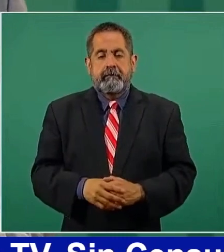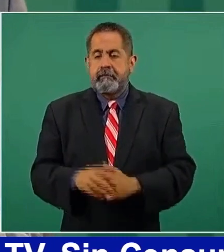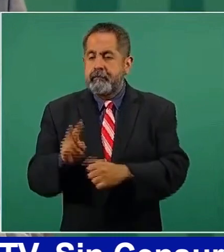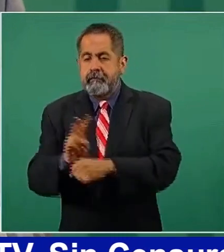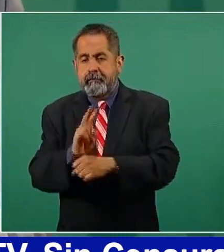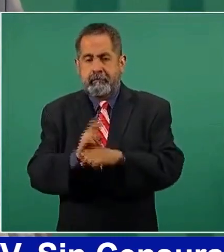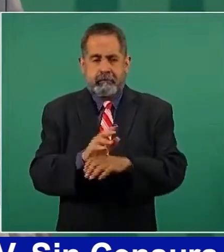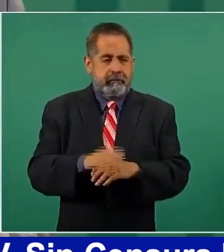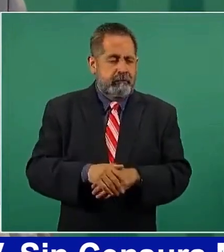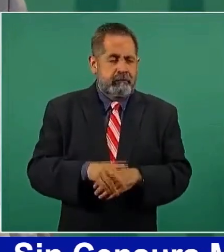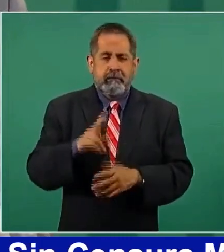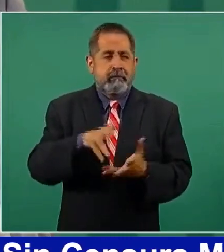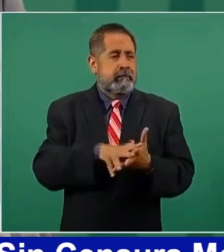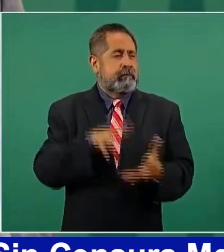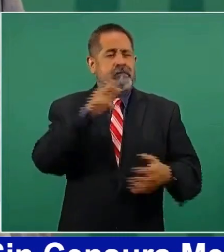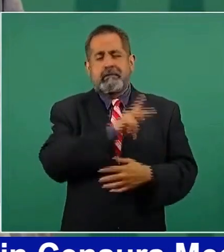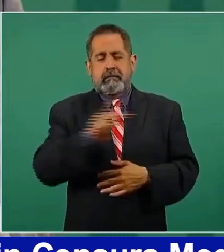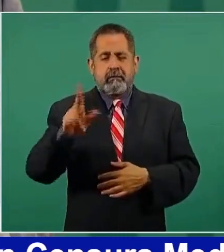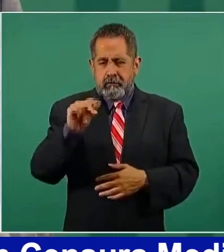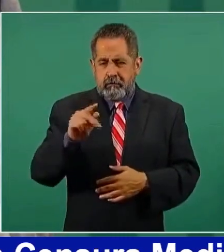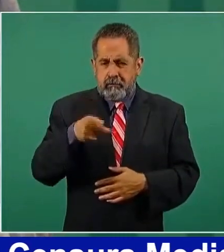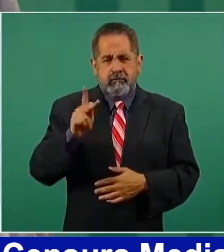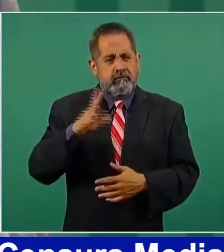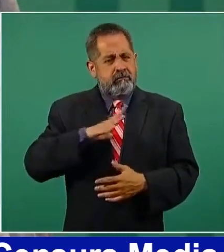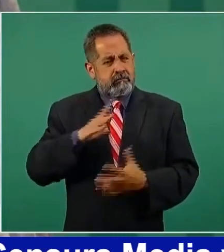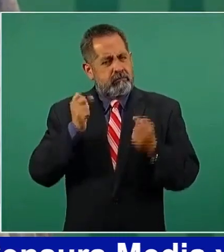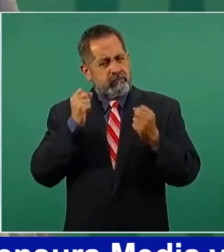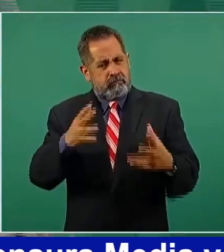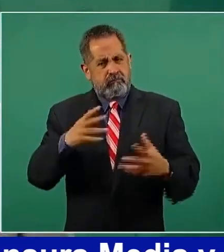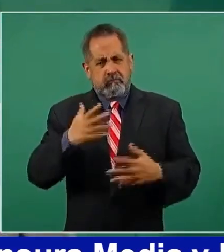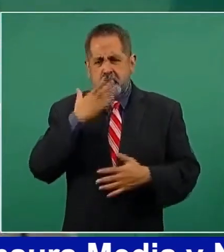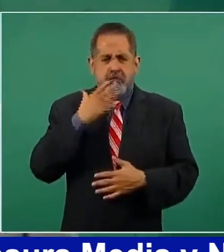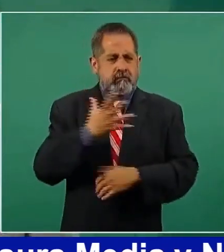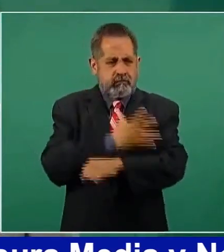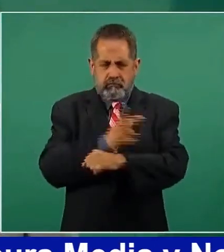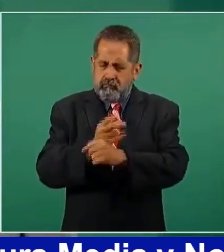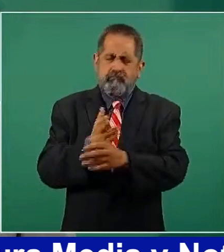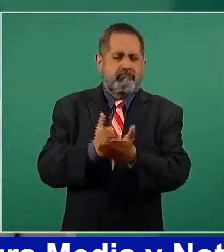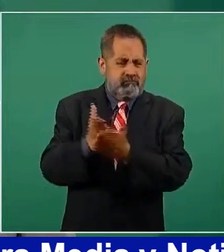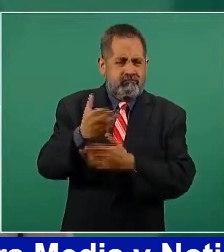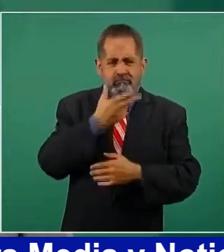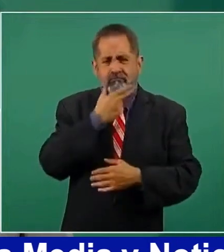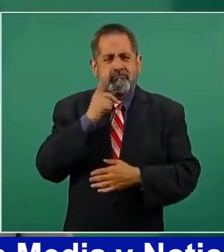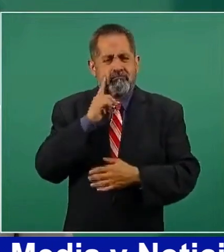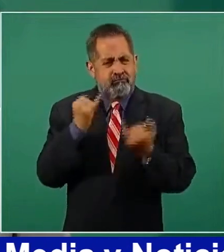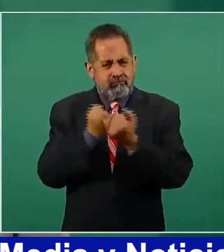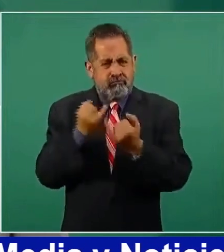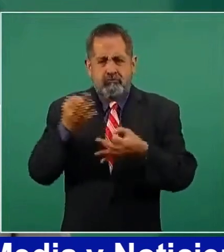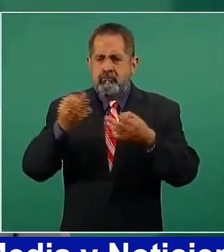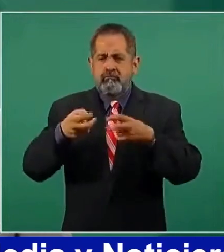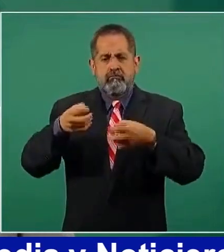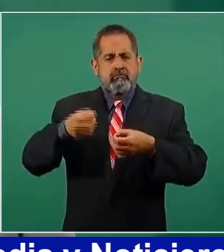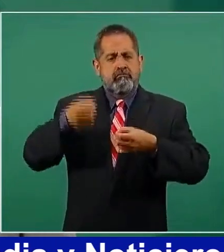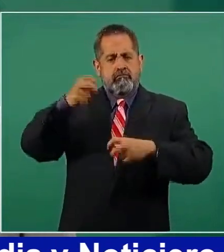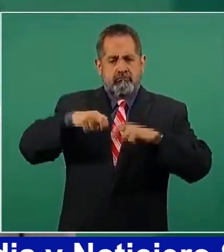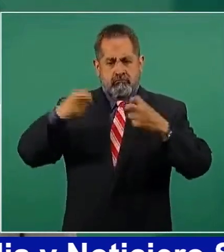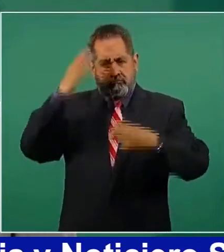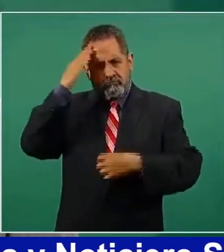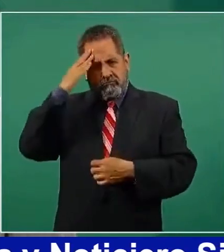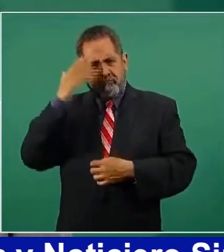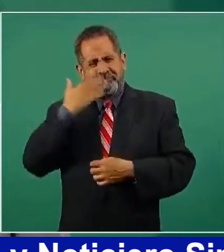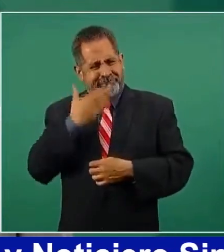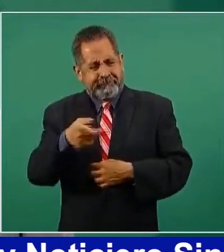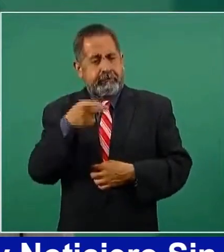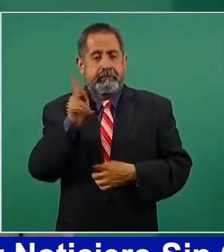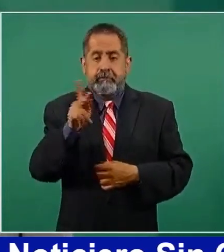No generalizo, porque hay jueces, mujeres, hombres rectos, como hay magistrados también, pero